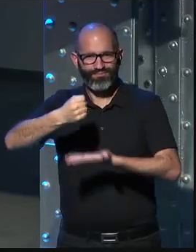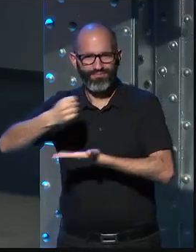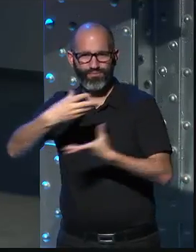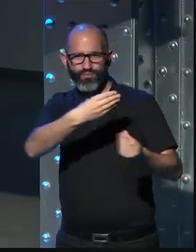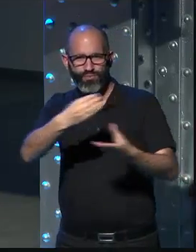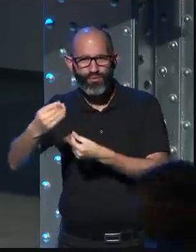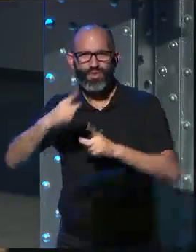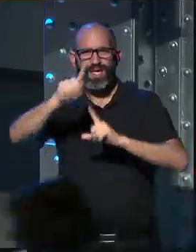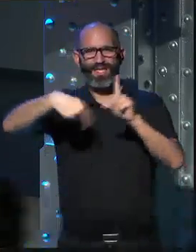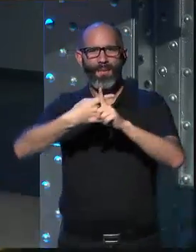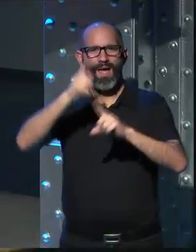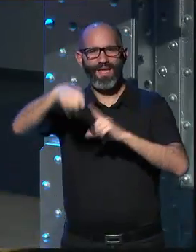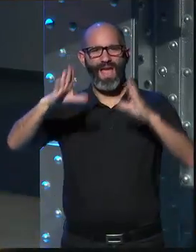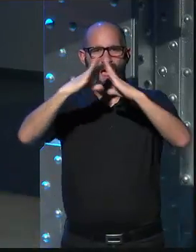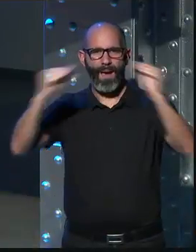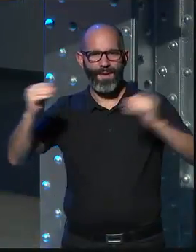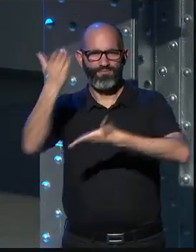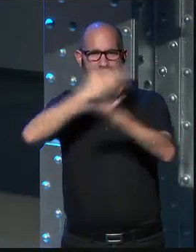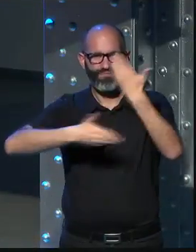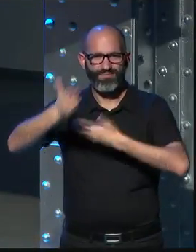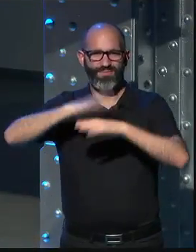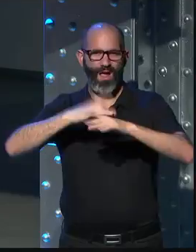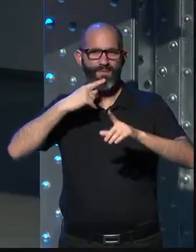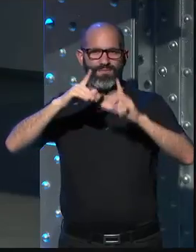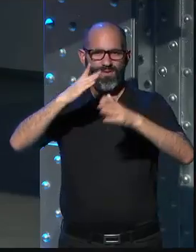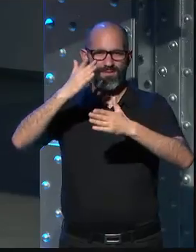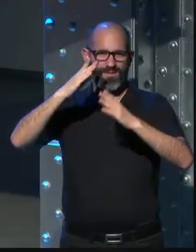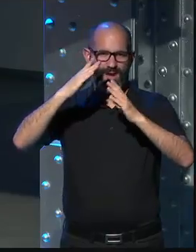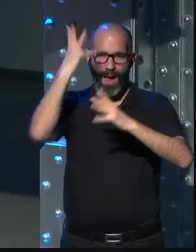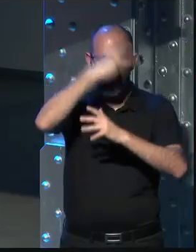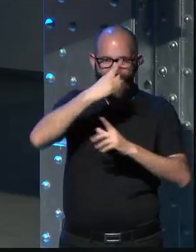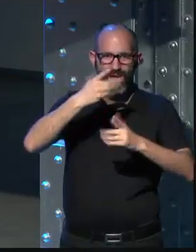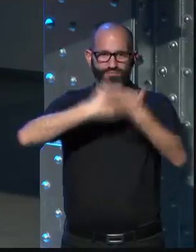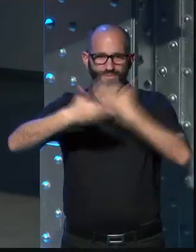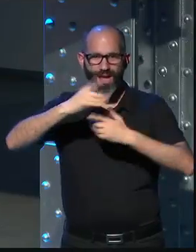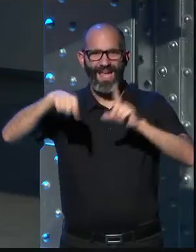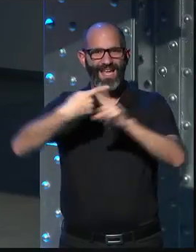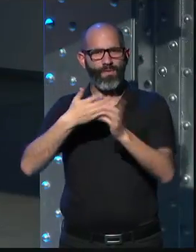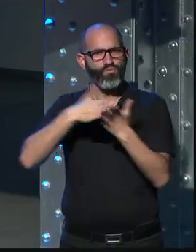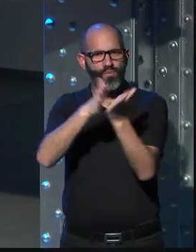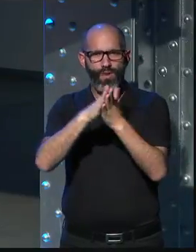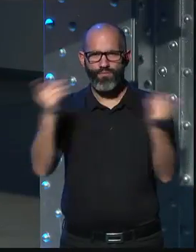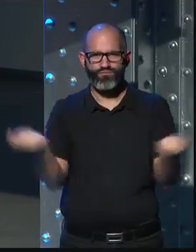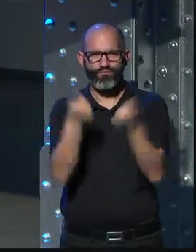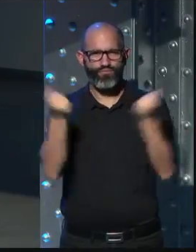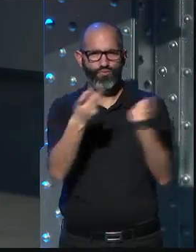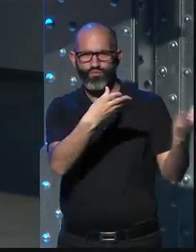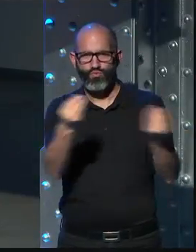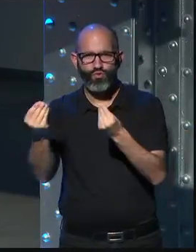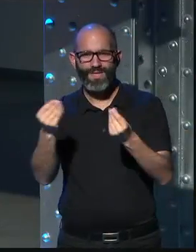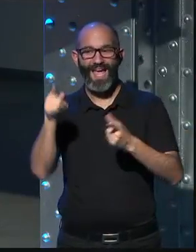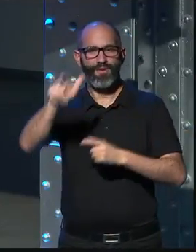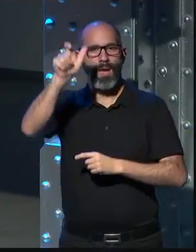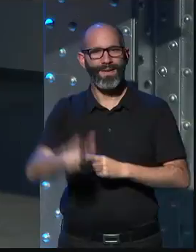con Scientific American, entre otras publicaciones, y creo que es de las personas que más ha hecho por dar a